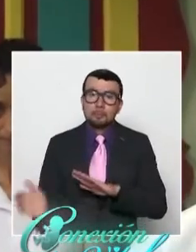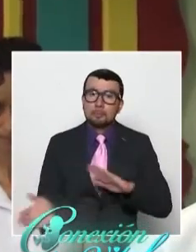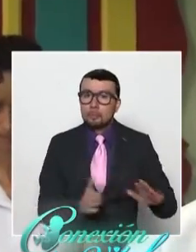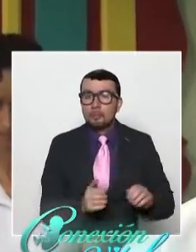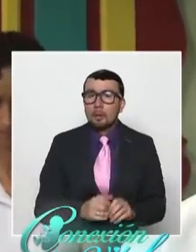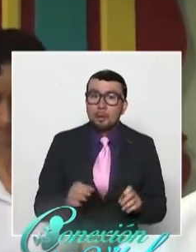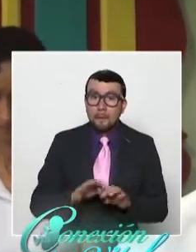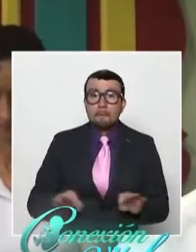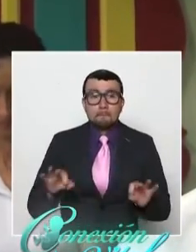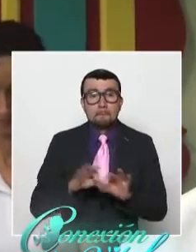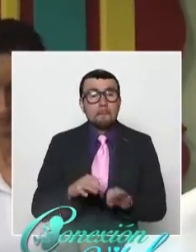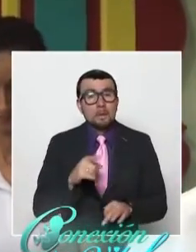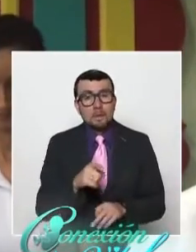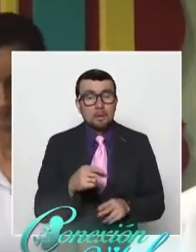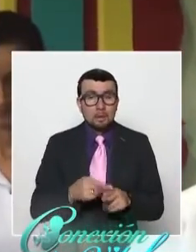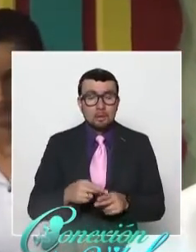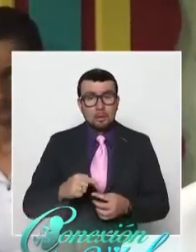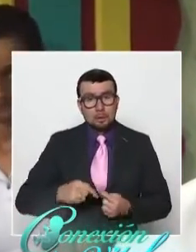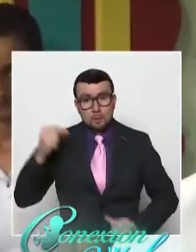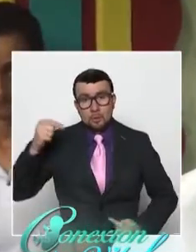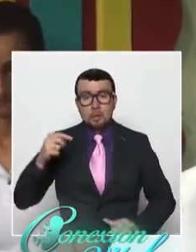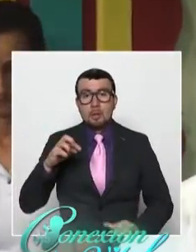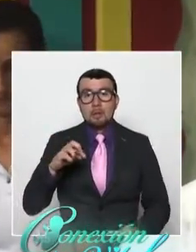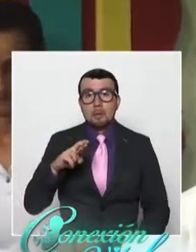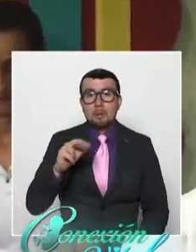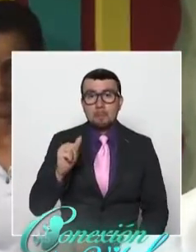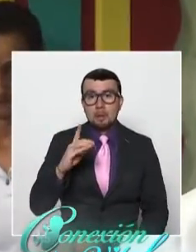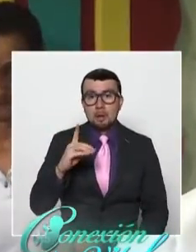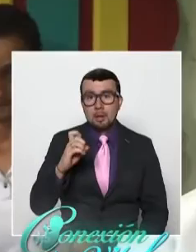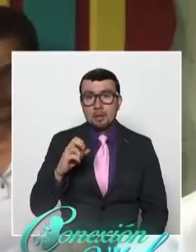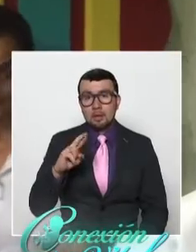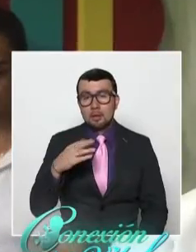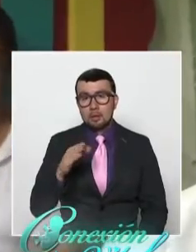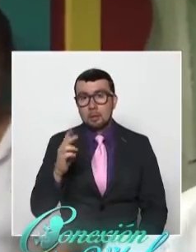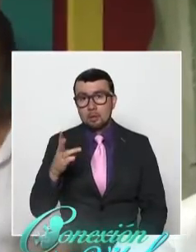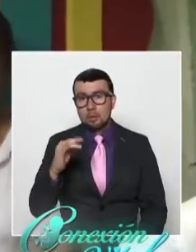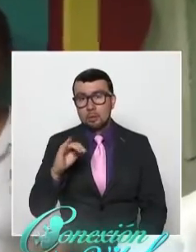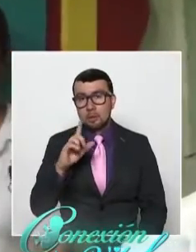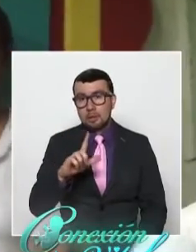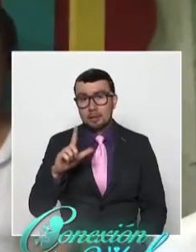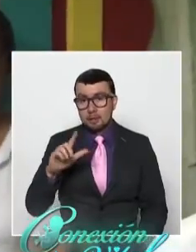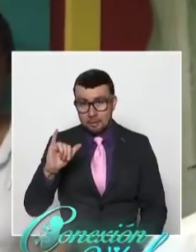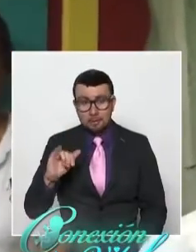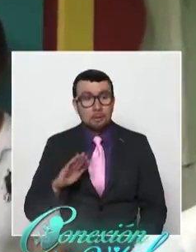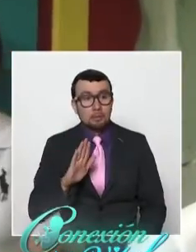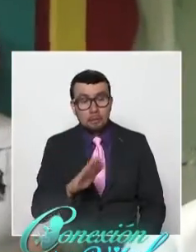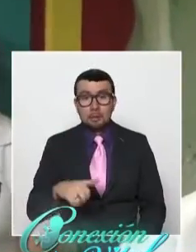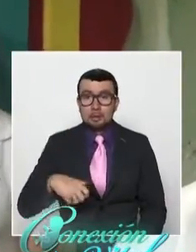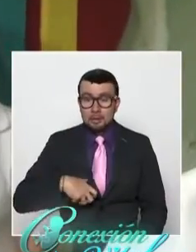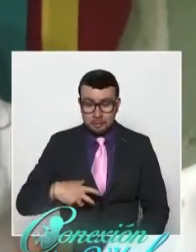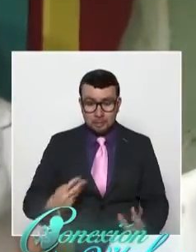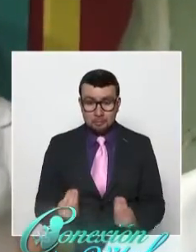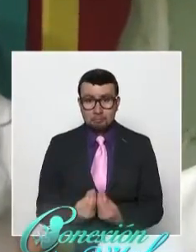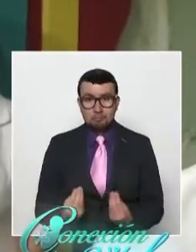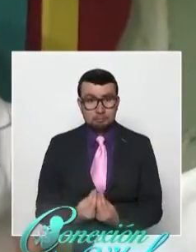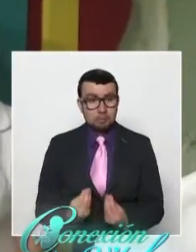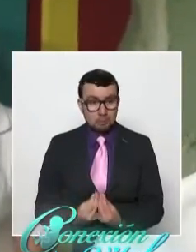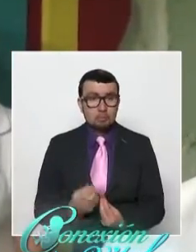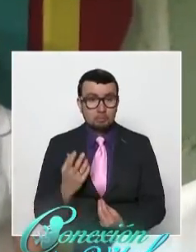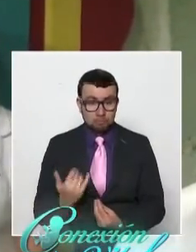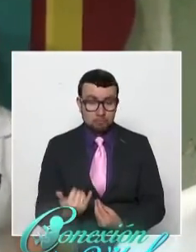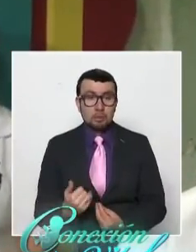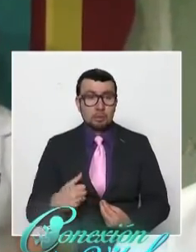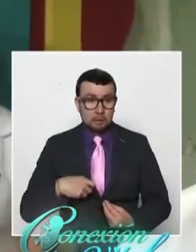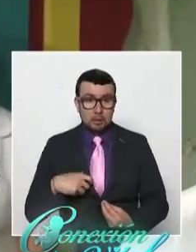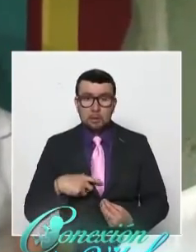el Prader-Willi, él tiene un hipogonadismo, por obvias razones, pues no vamos a mostrar esta característica del hipogonadismo. Que son los genitales. Que son